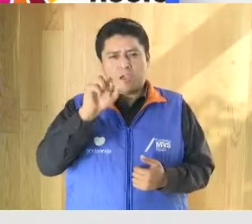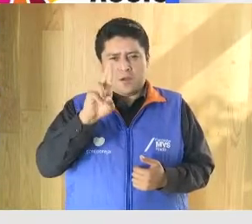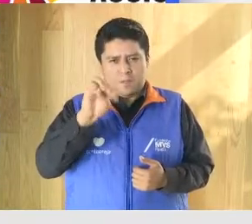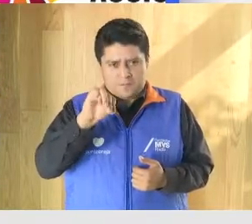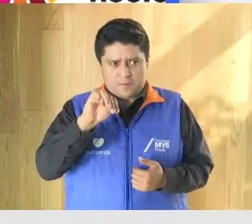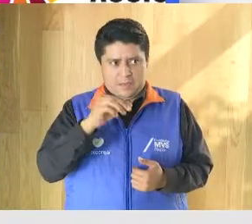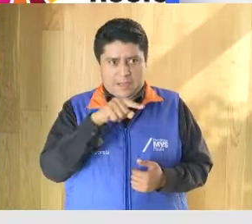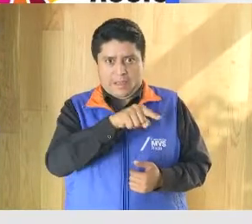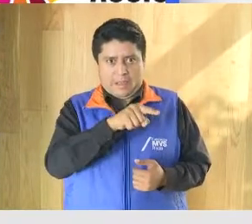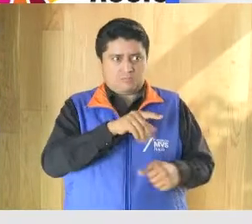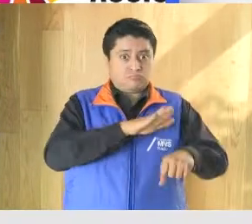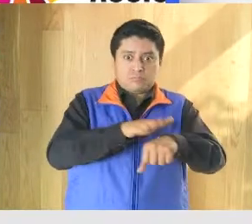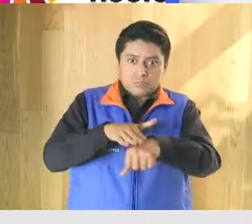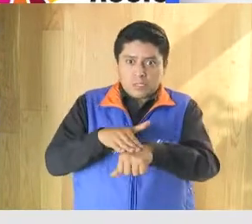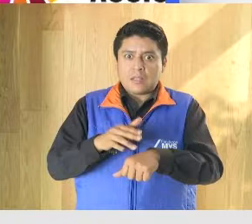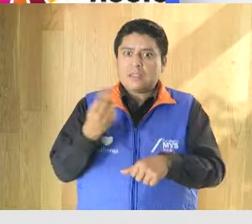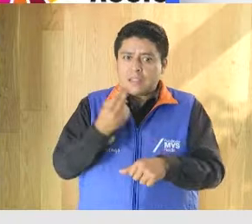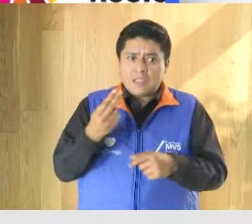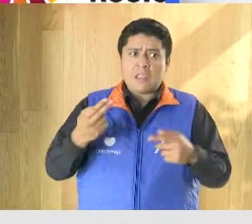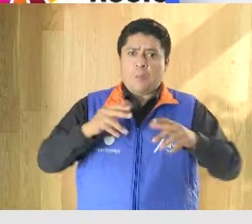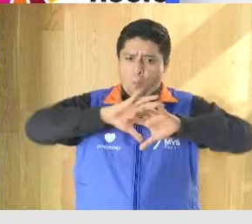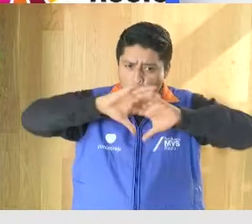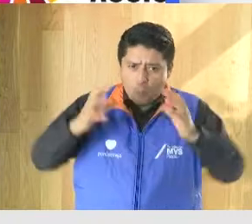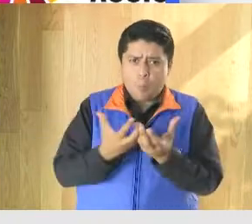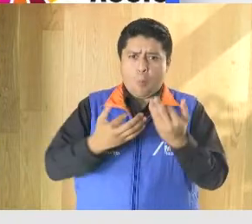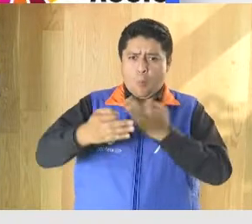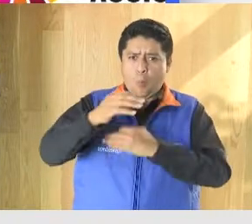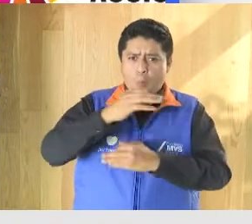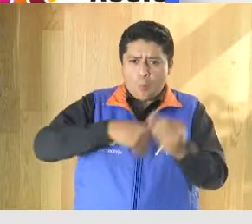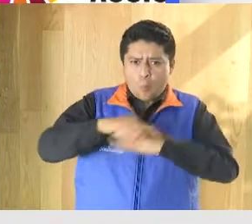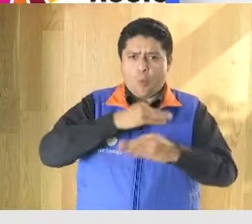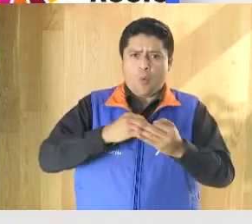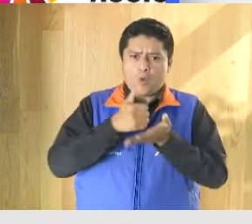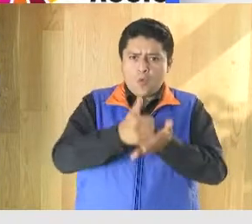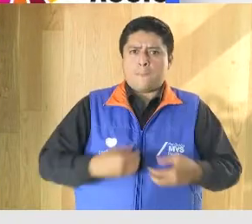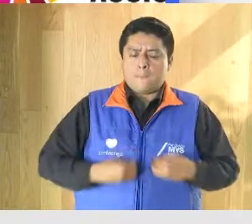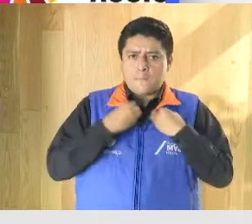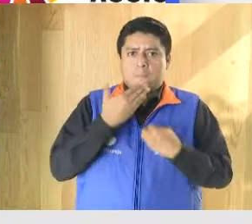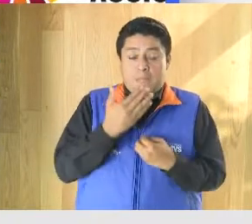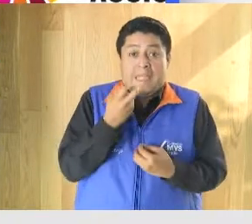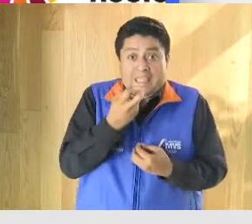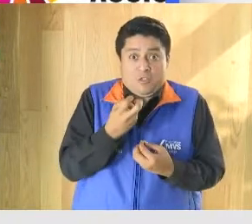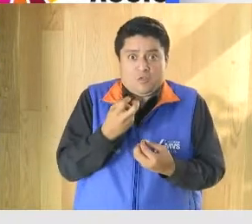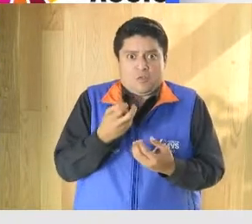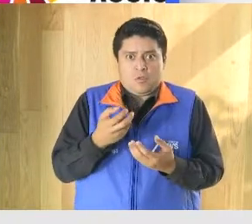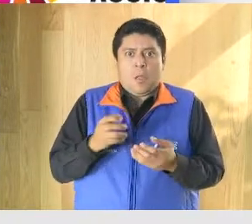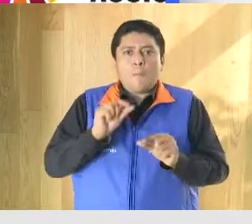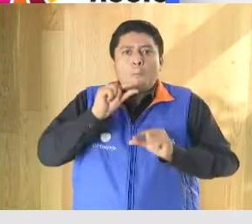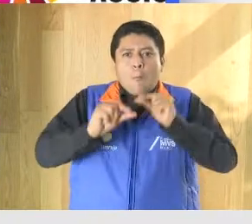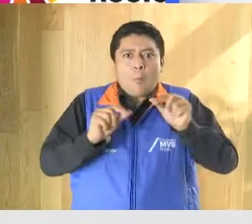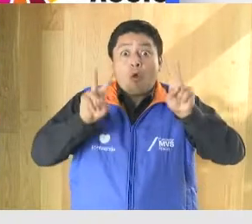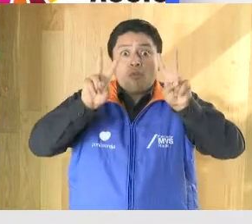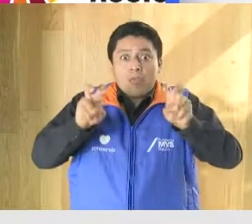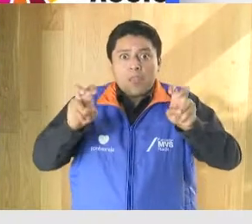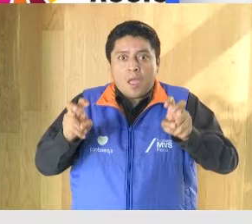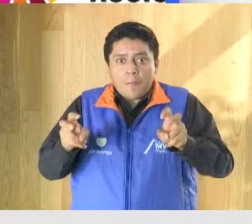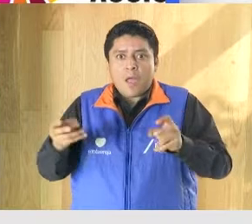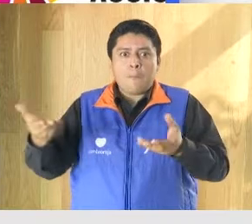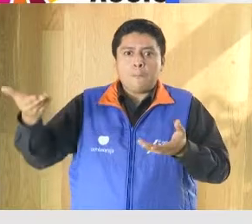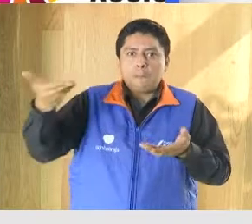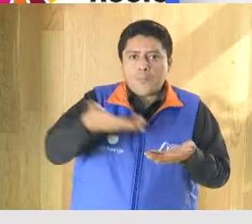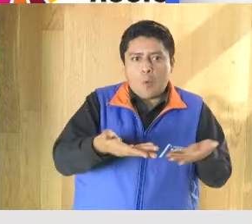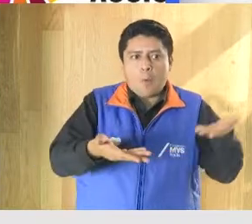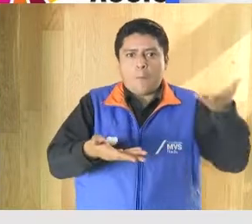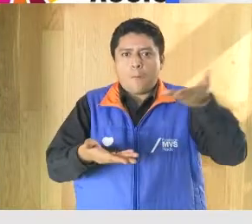cómo los retos, ¿no?, de la sostenibilidad se ponían sobre la mesa y comenzaba un tiempo